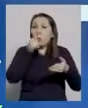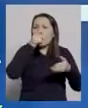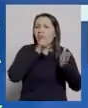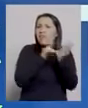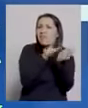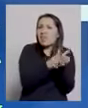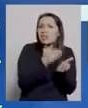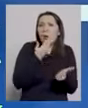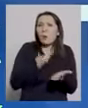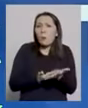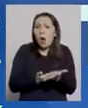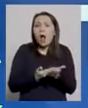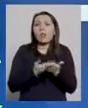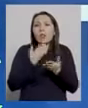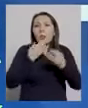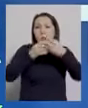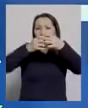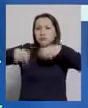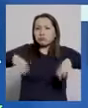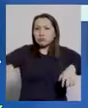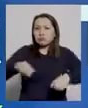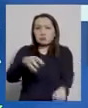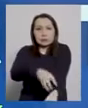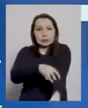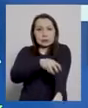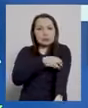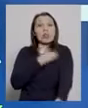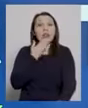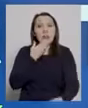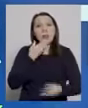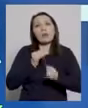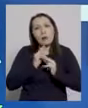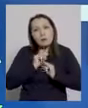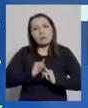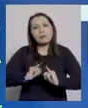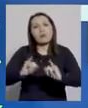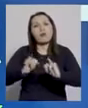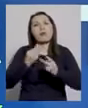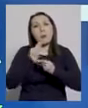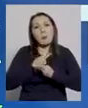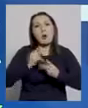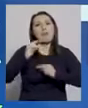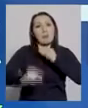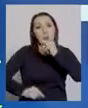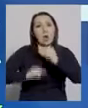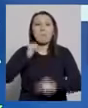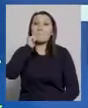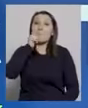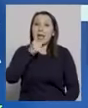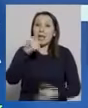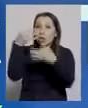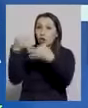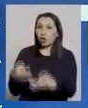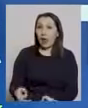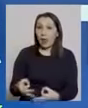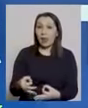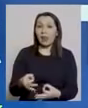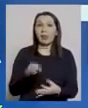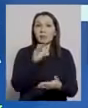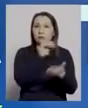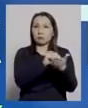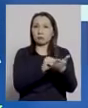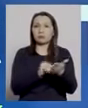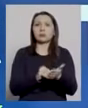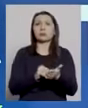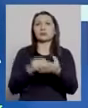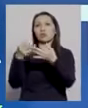tiempo y con la desagregación geográfica correspondiente, las vamos a ir haciendo en forma paulatina. Mañana vamos a informar un total de casos que va